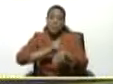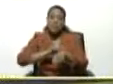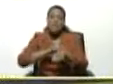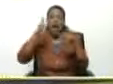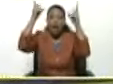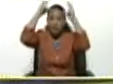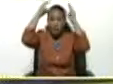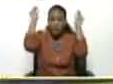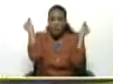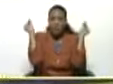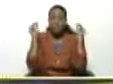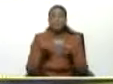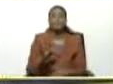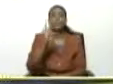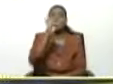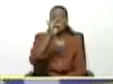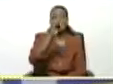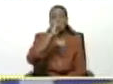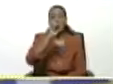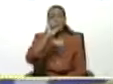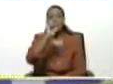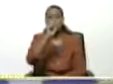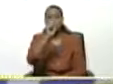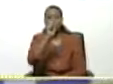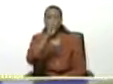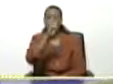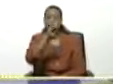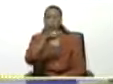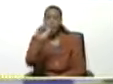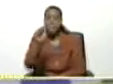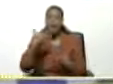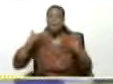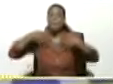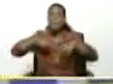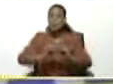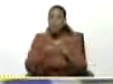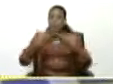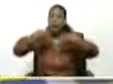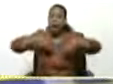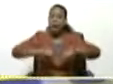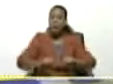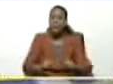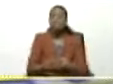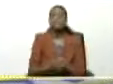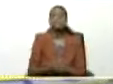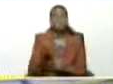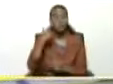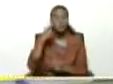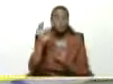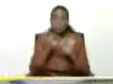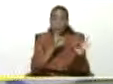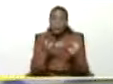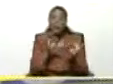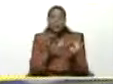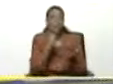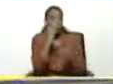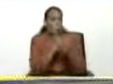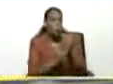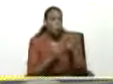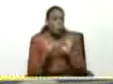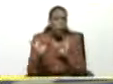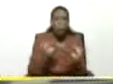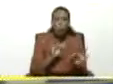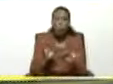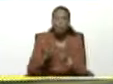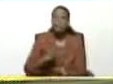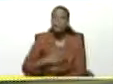enfermería y fisioterapia y como parte del proceso de investigación acción como parte del proceso presidente de